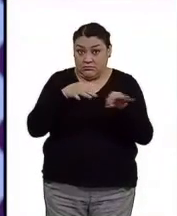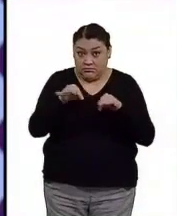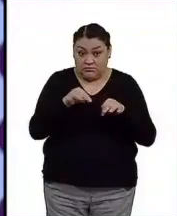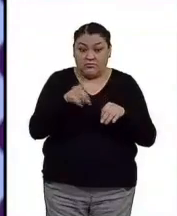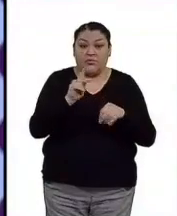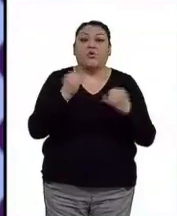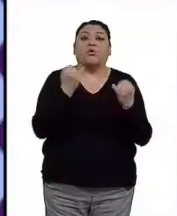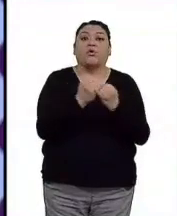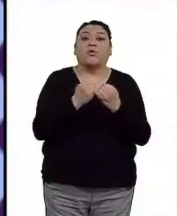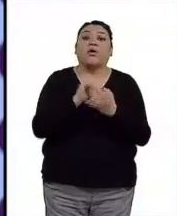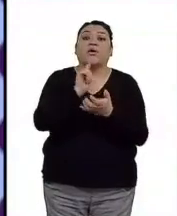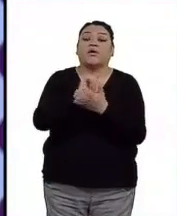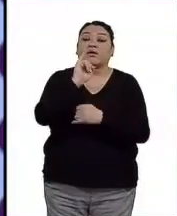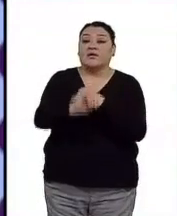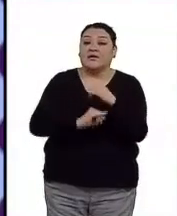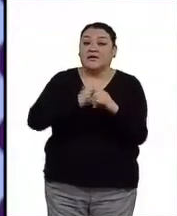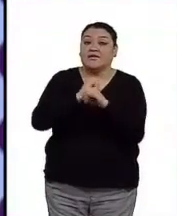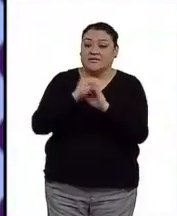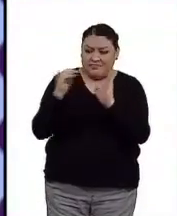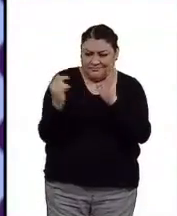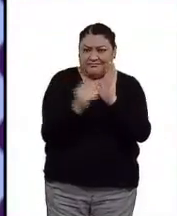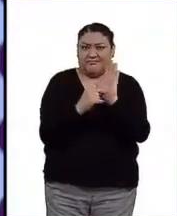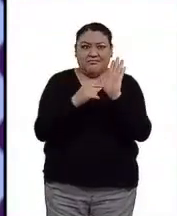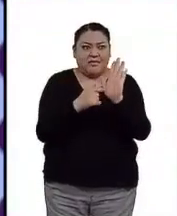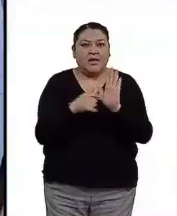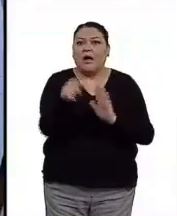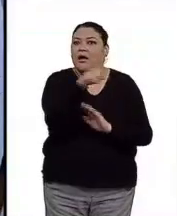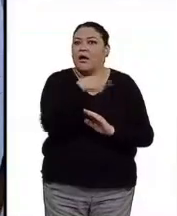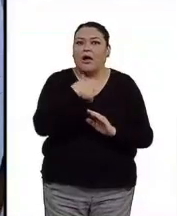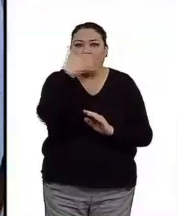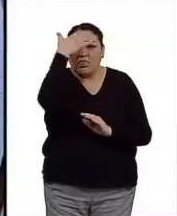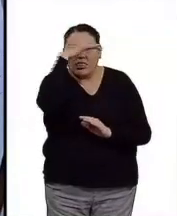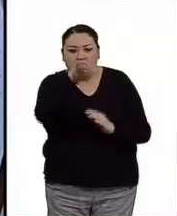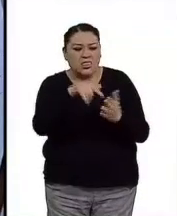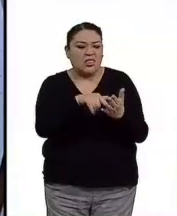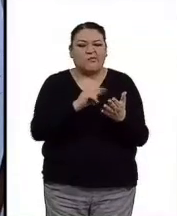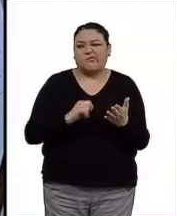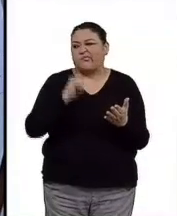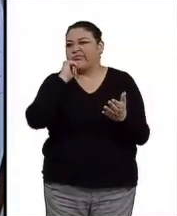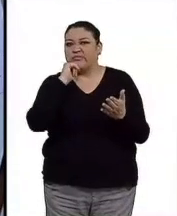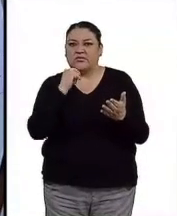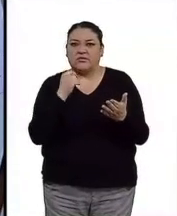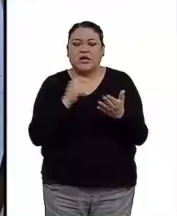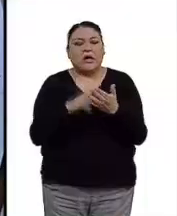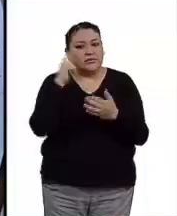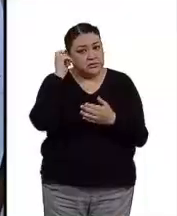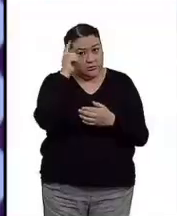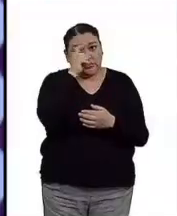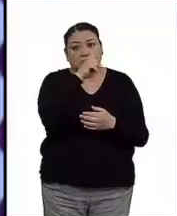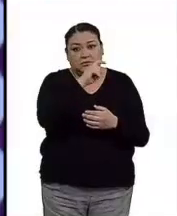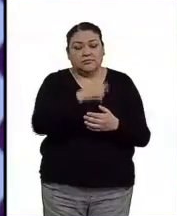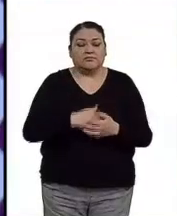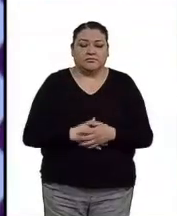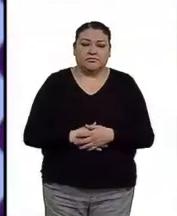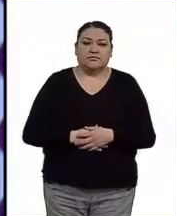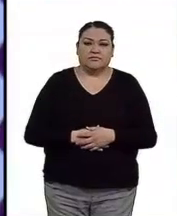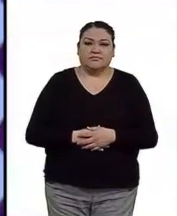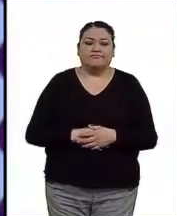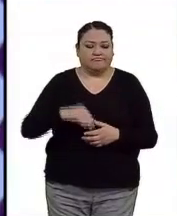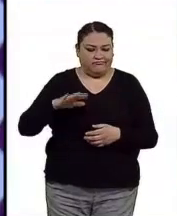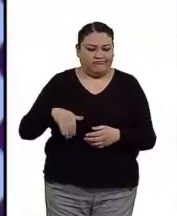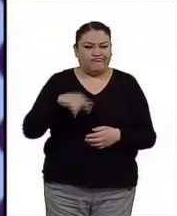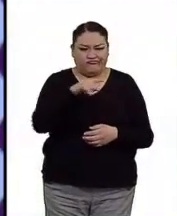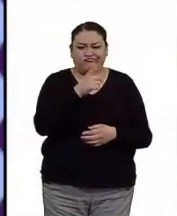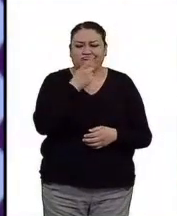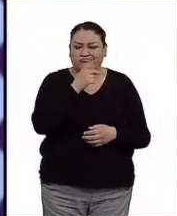de los estándares internacionales. Exacto. No los conocen, no les importa, ¿no? Y es muy complejo. Y sí, y justo lo que dices también es